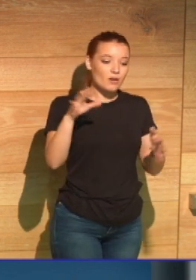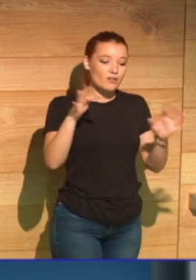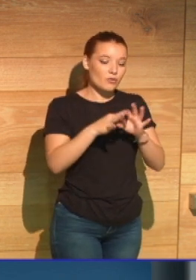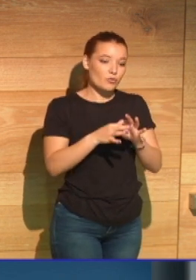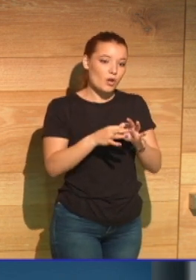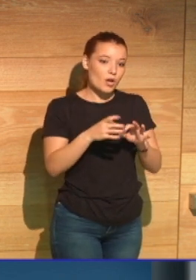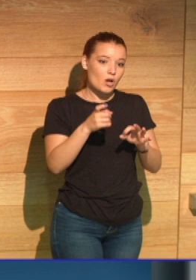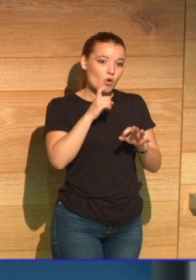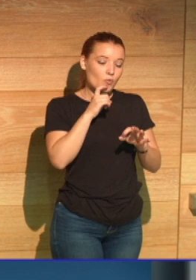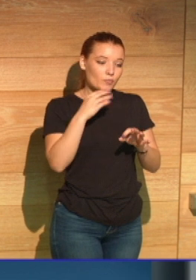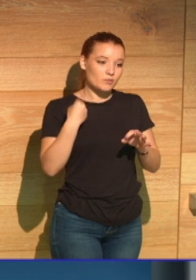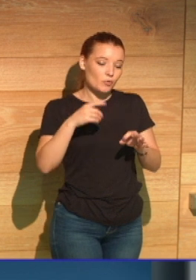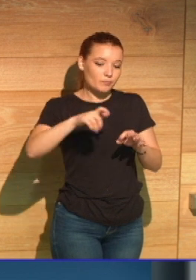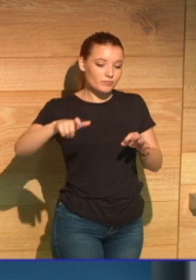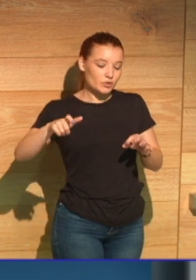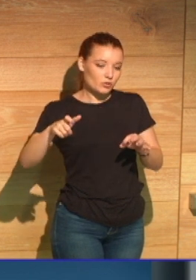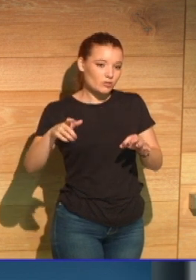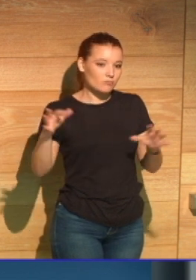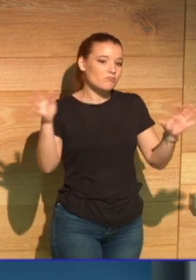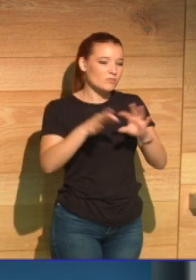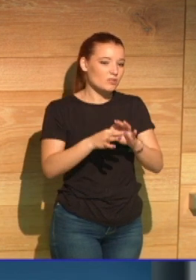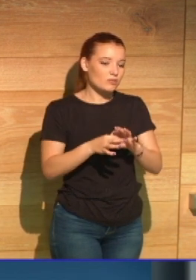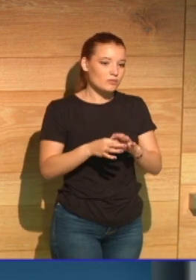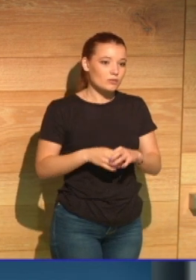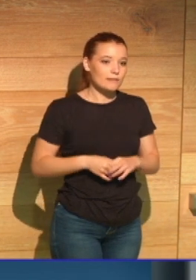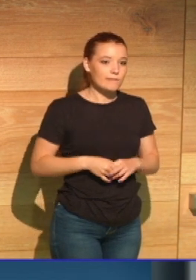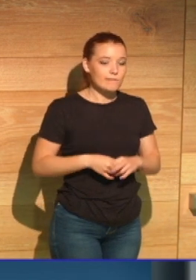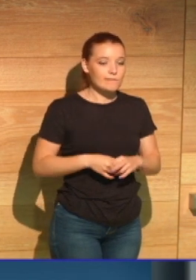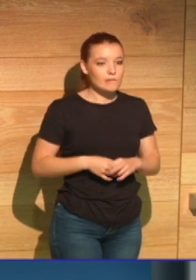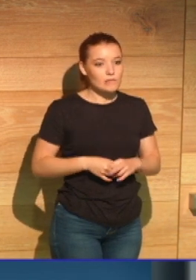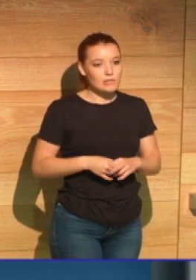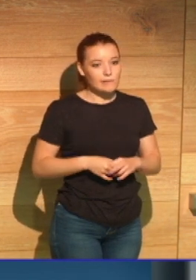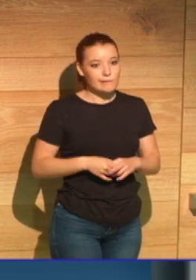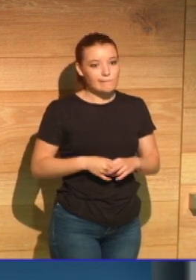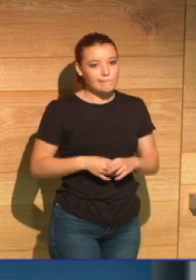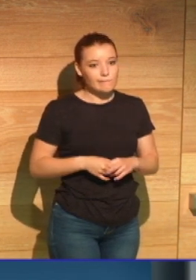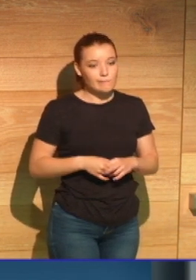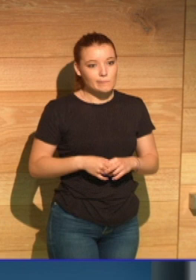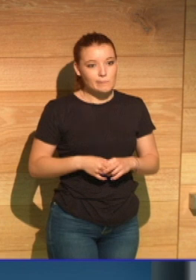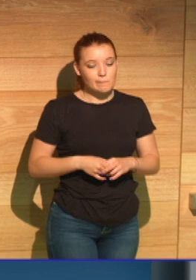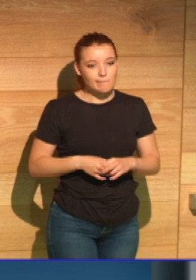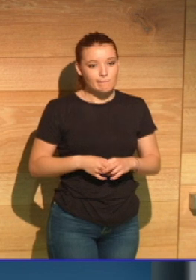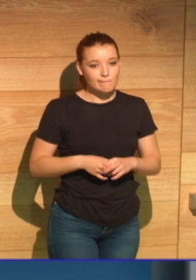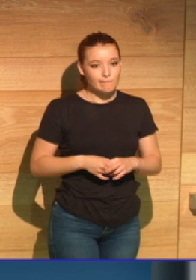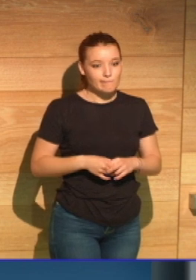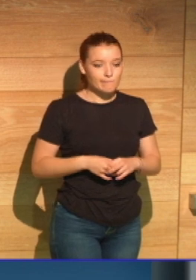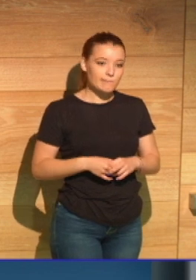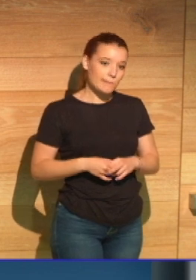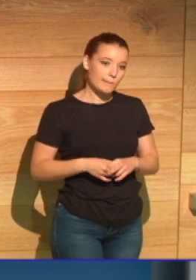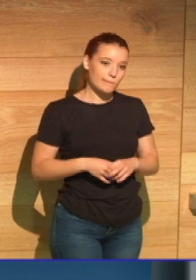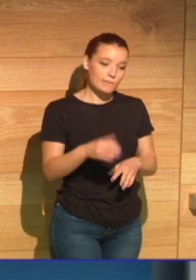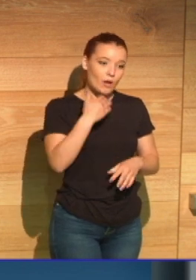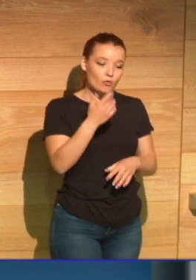las diversas comunidades de usuarios, y si entendíamos cuáles eran esas comunidades de usuarios. Entonces, una de las cosas que nos